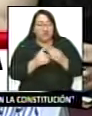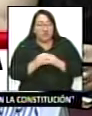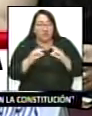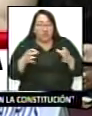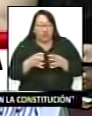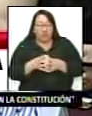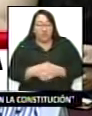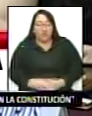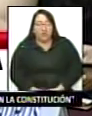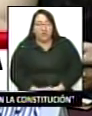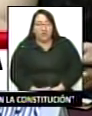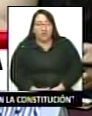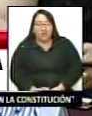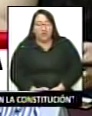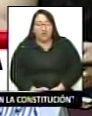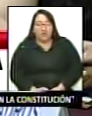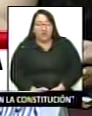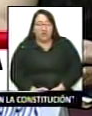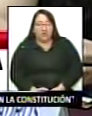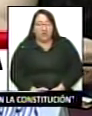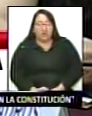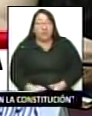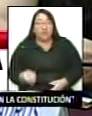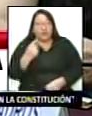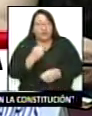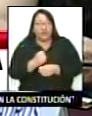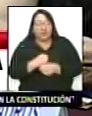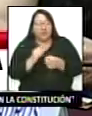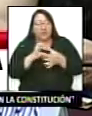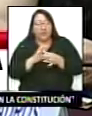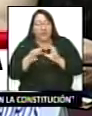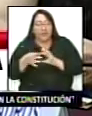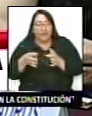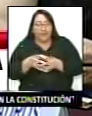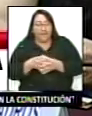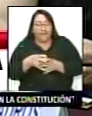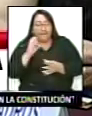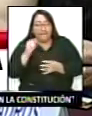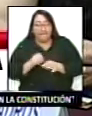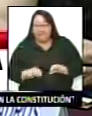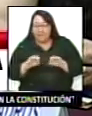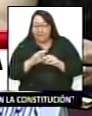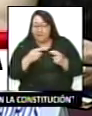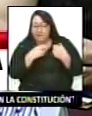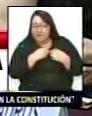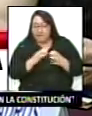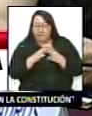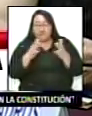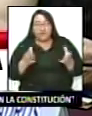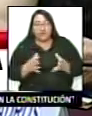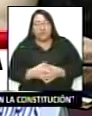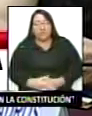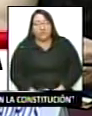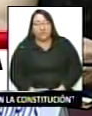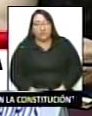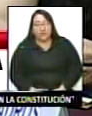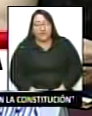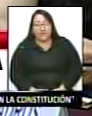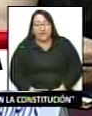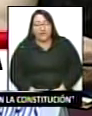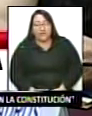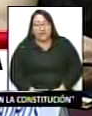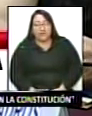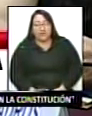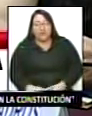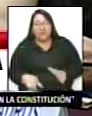sectores involucrados para articular la cadena. Creo que es un enorme reto, porque esta ley